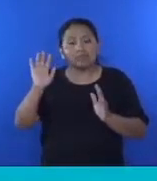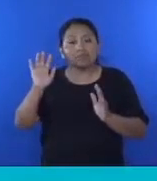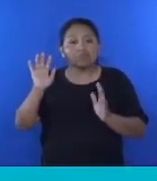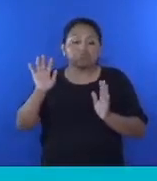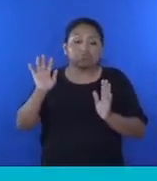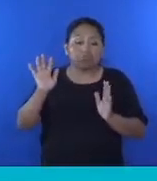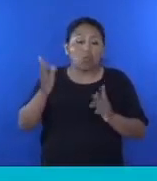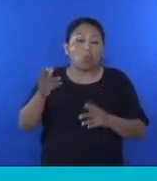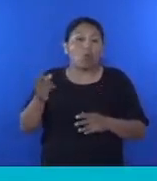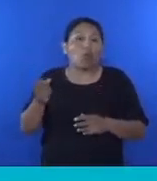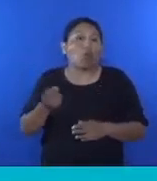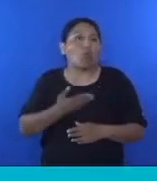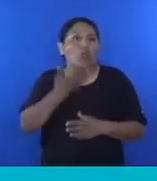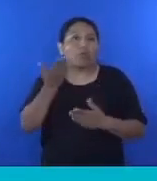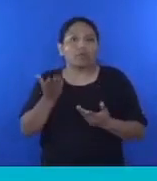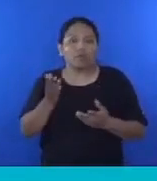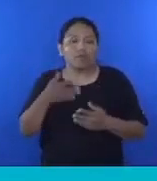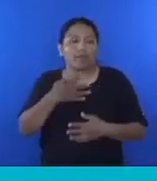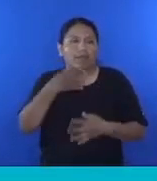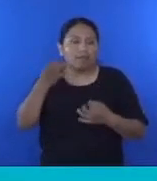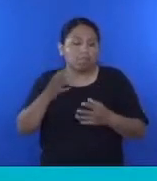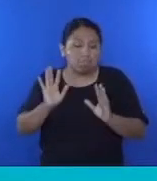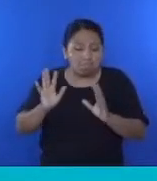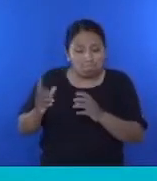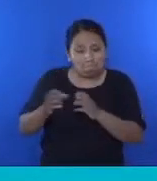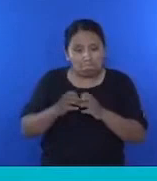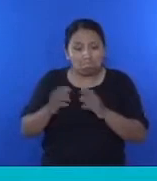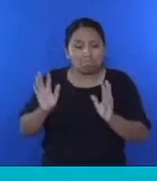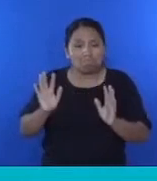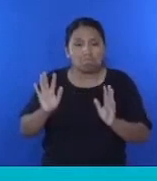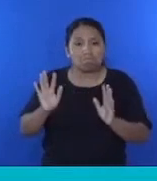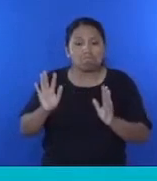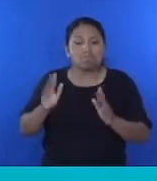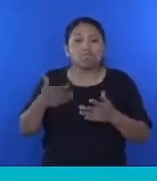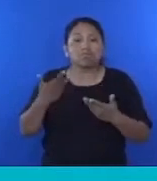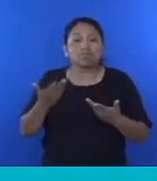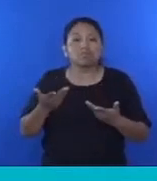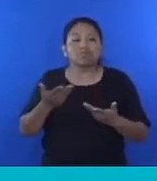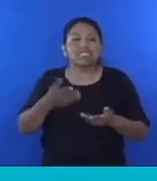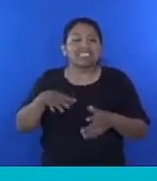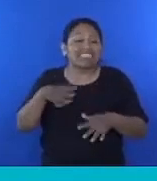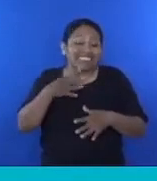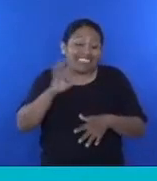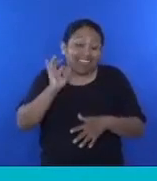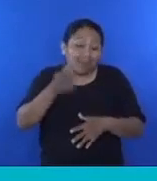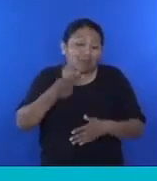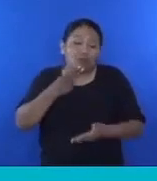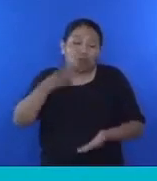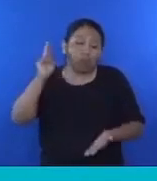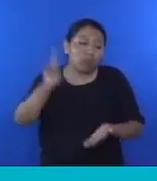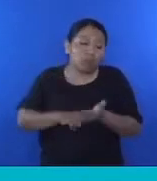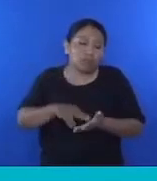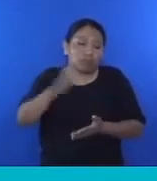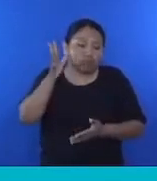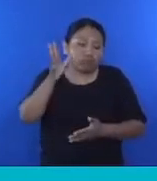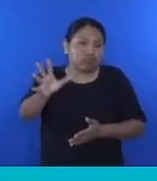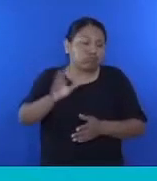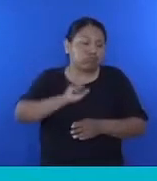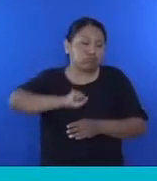sin creernos los dueños de la verdad, lo podemos discutir, que estamos frente a un impuestazo muy